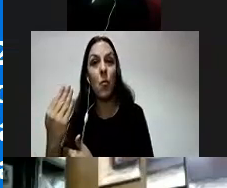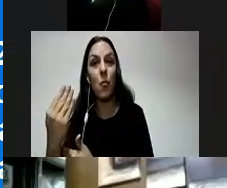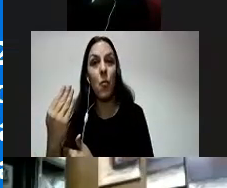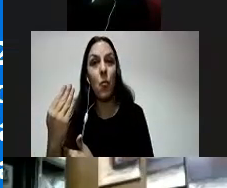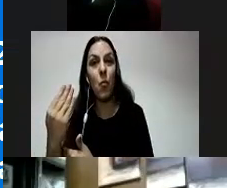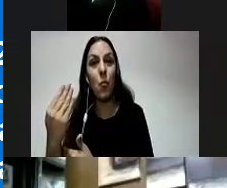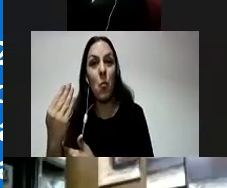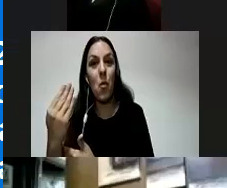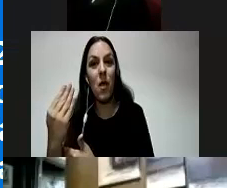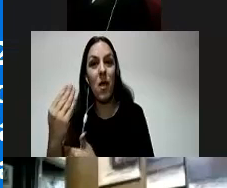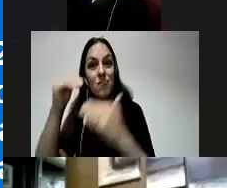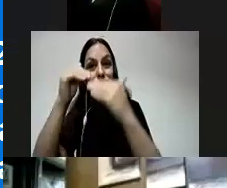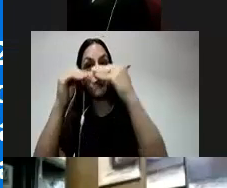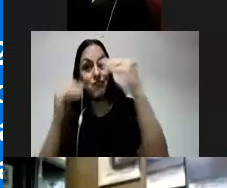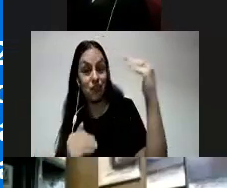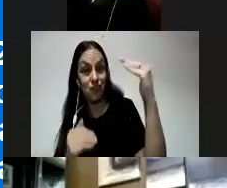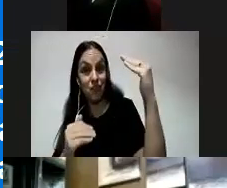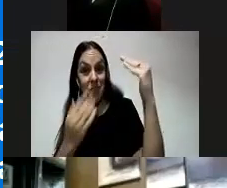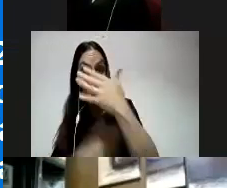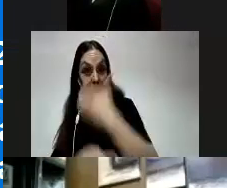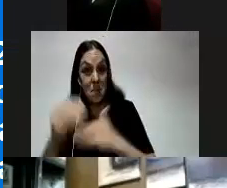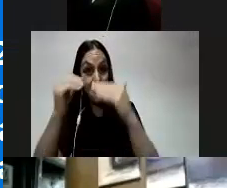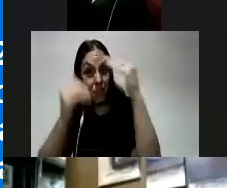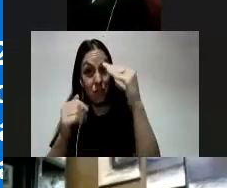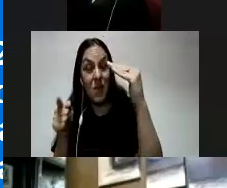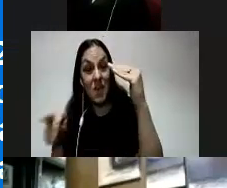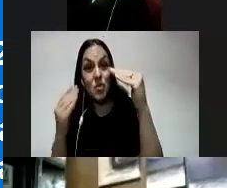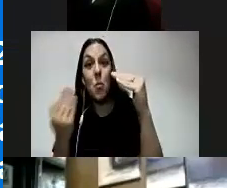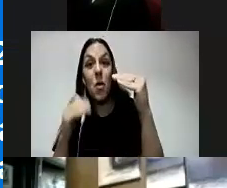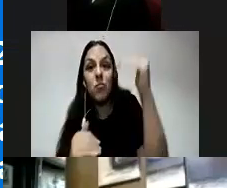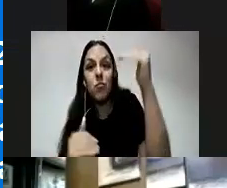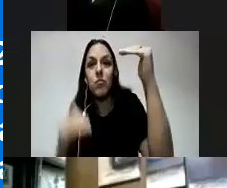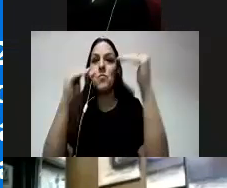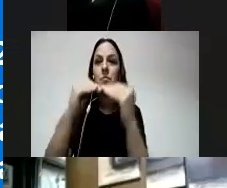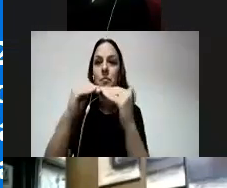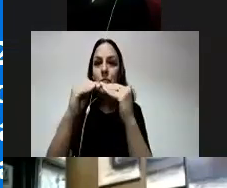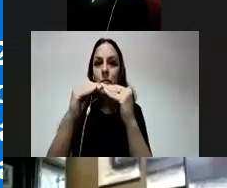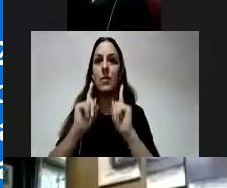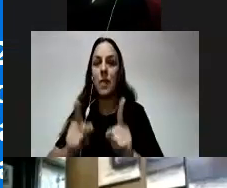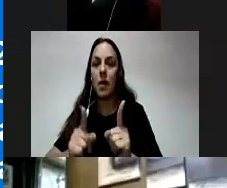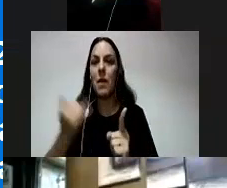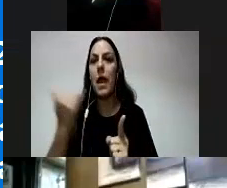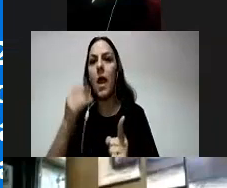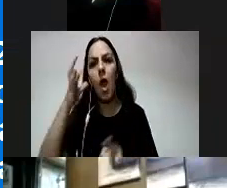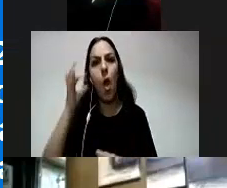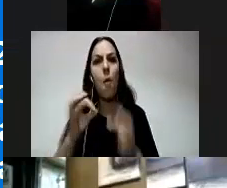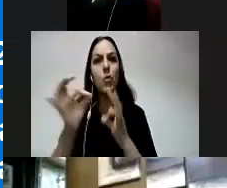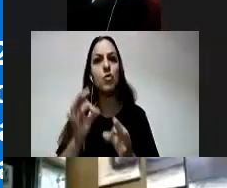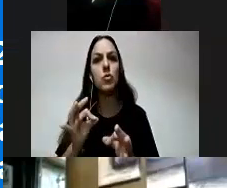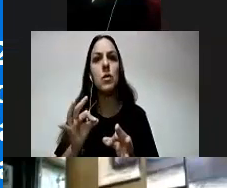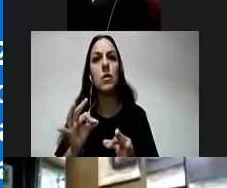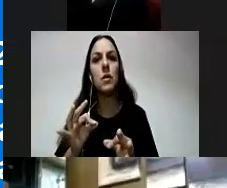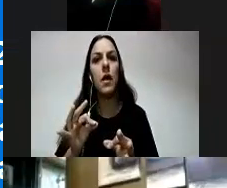la desventaja que la propia discapacidad y el entorno les provoca. Y cuenten con oportunidades mediante su